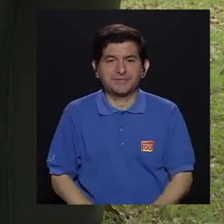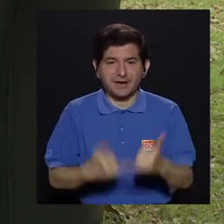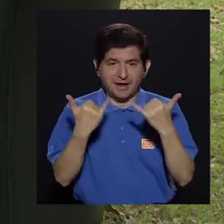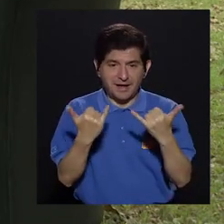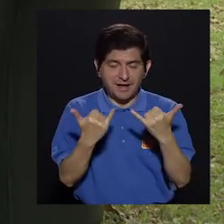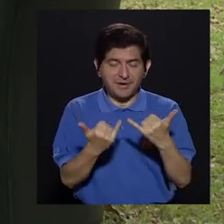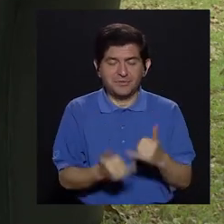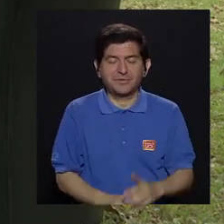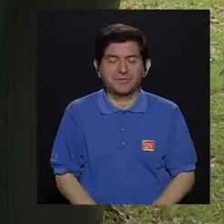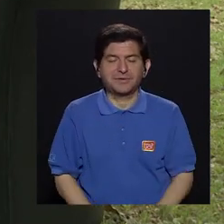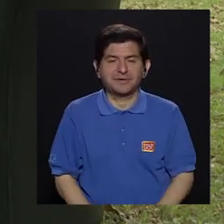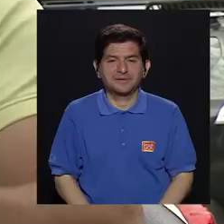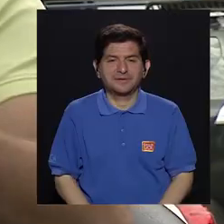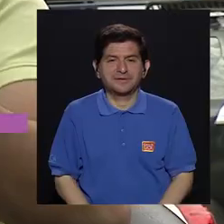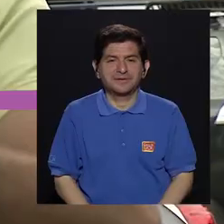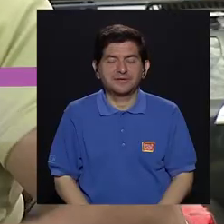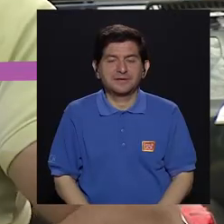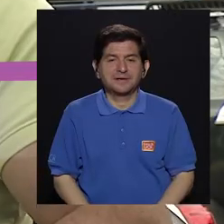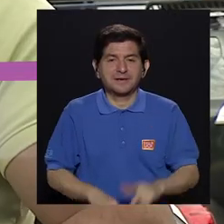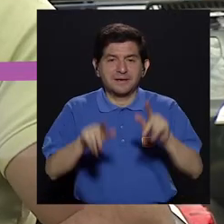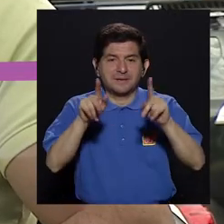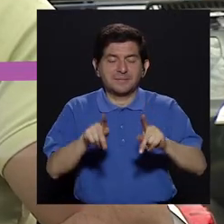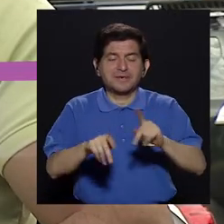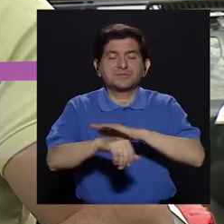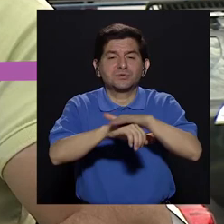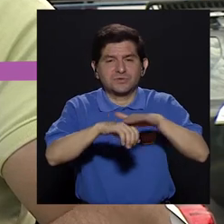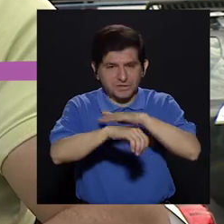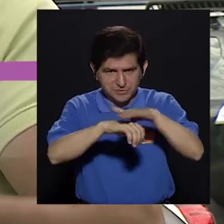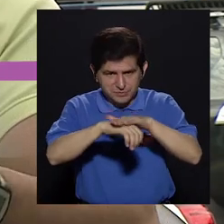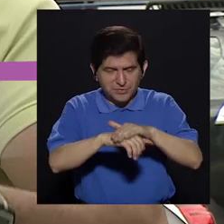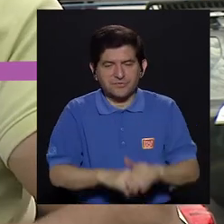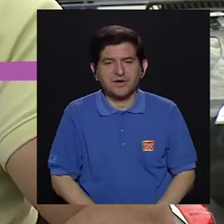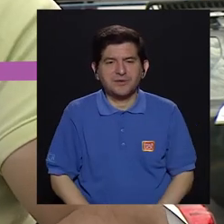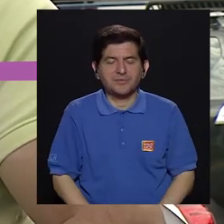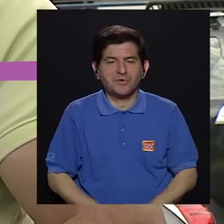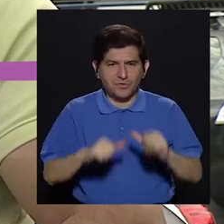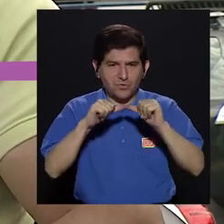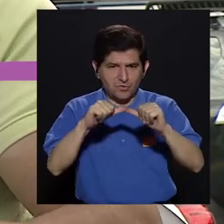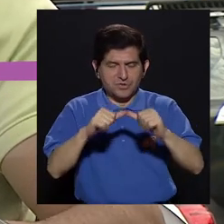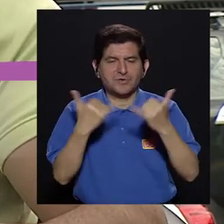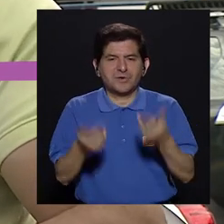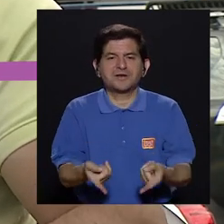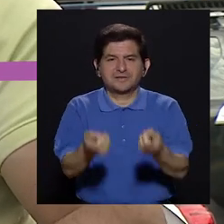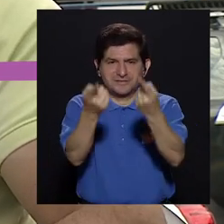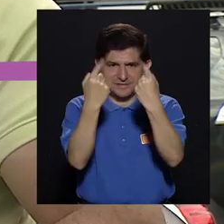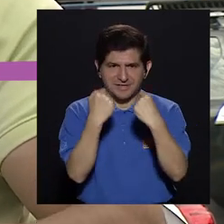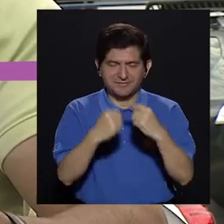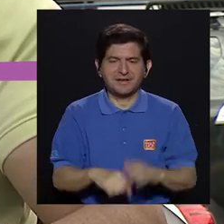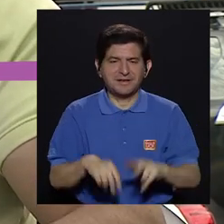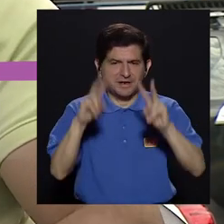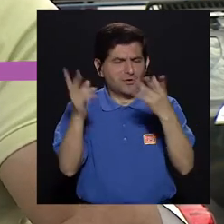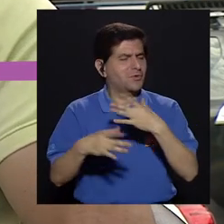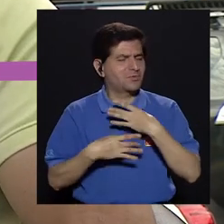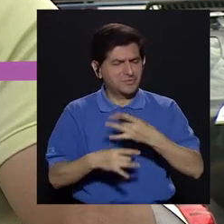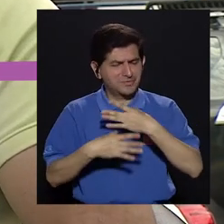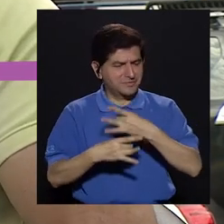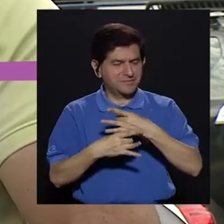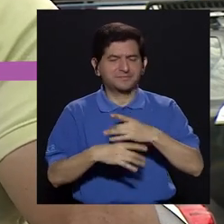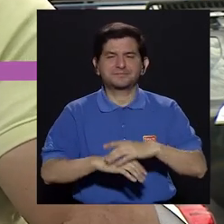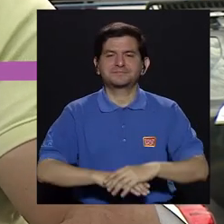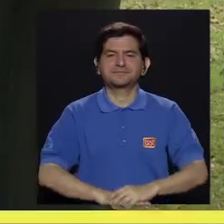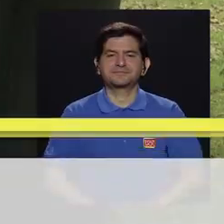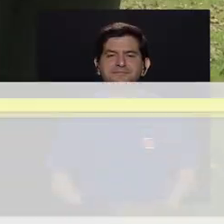que ir a una pausa. Pero ya los televidentes, por favor, quédense con nosotros. Ya casi retornamos con este tema tan